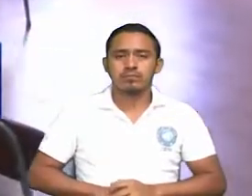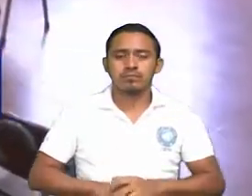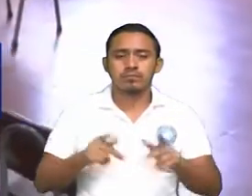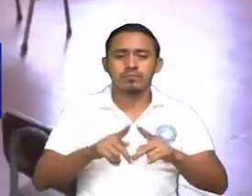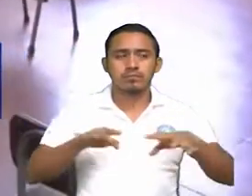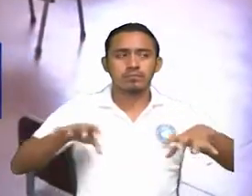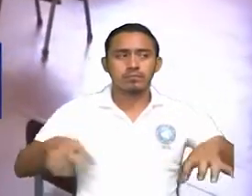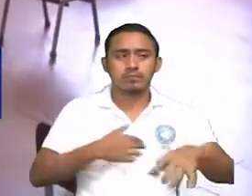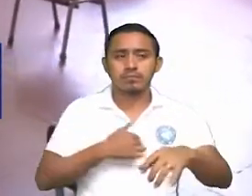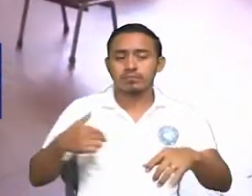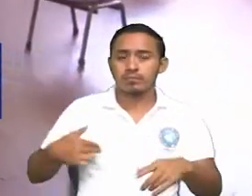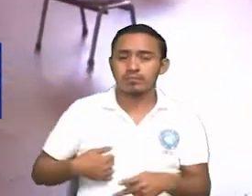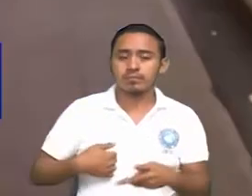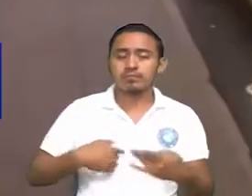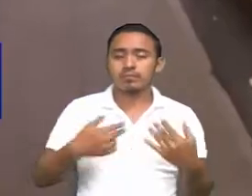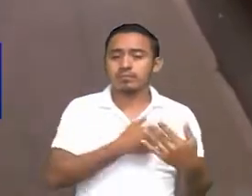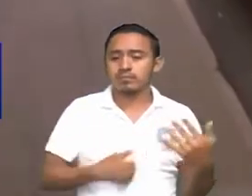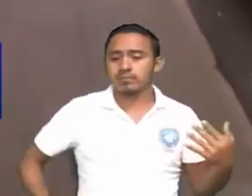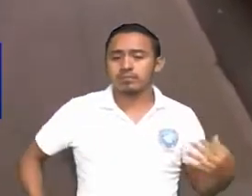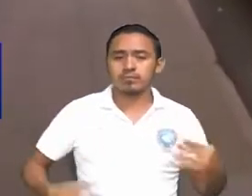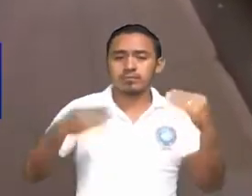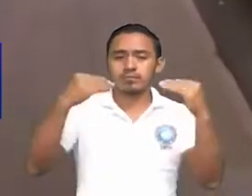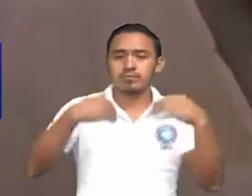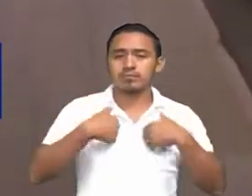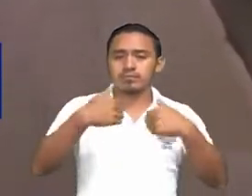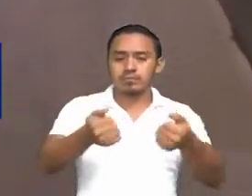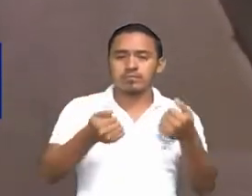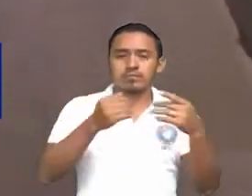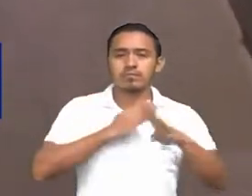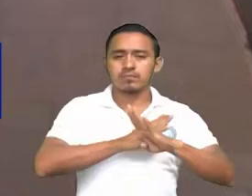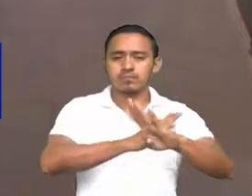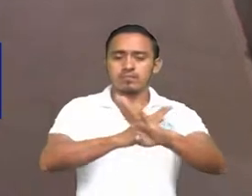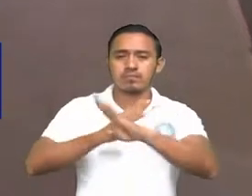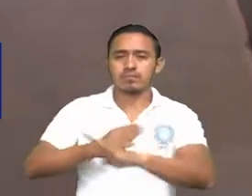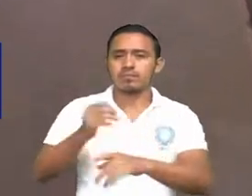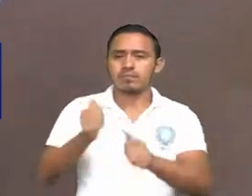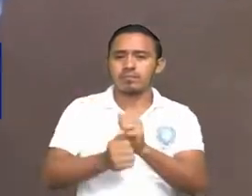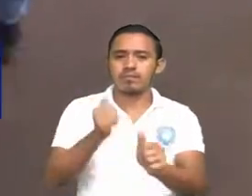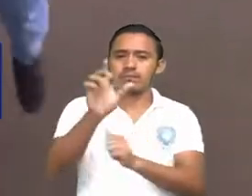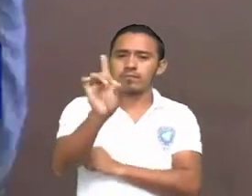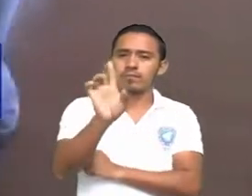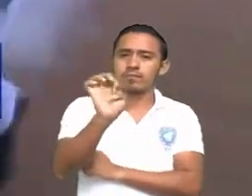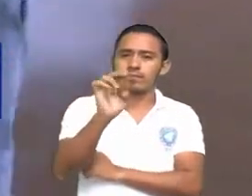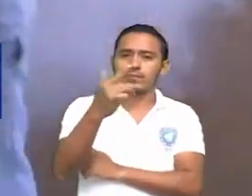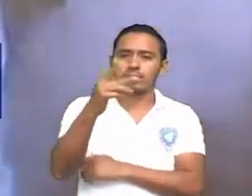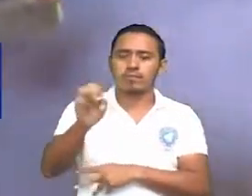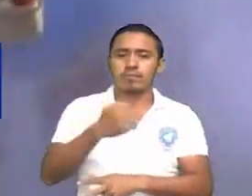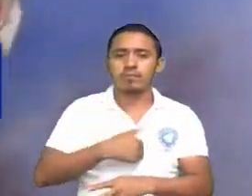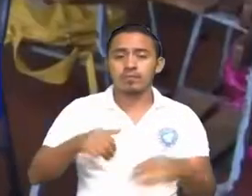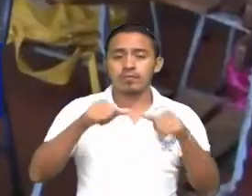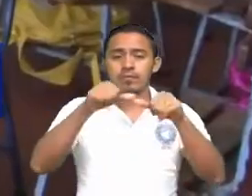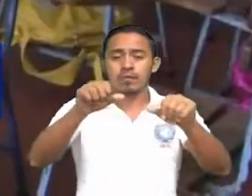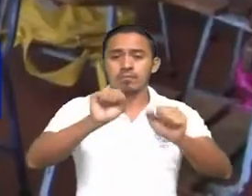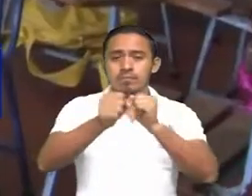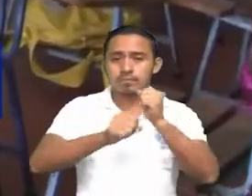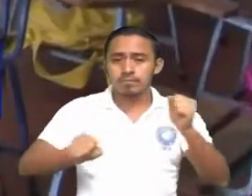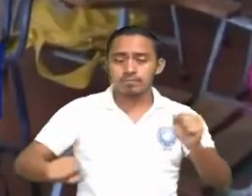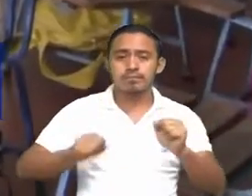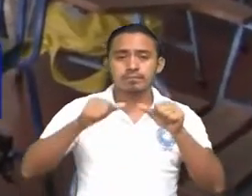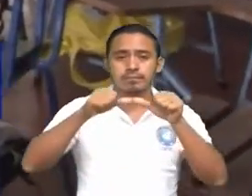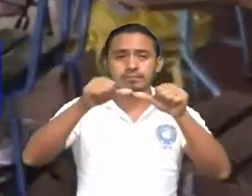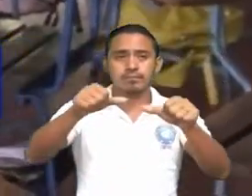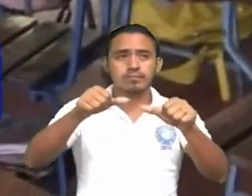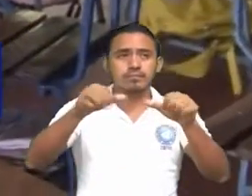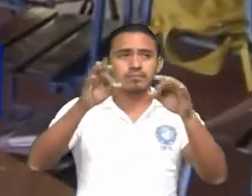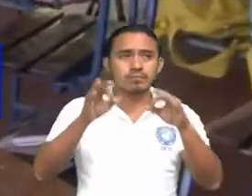Planes que ejecuta el Ministerio de Salud han permitido la contención de casos de dengue. El MINSA mantiene campaña permanente para lograr